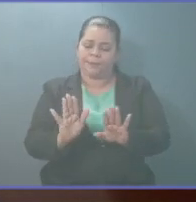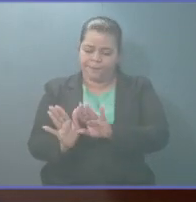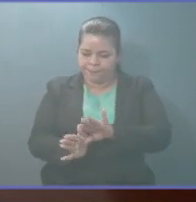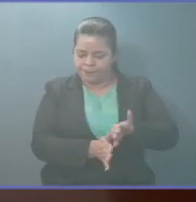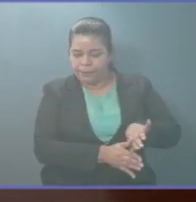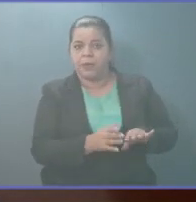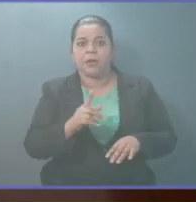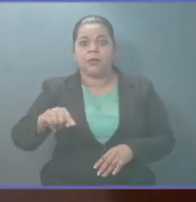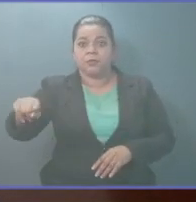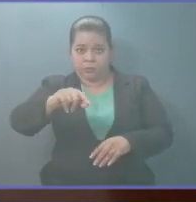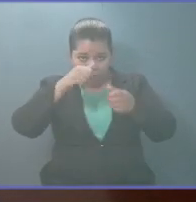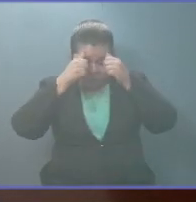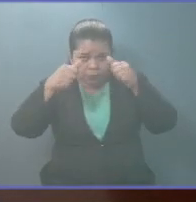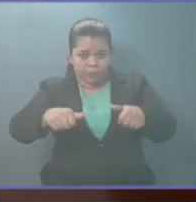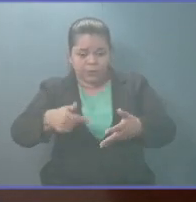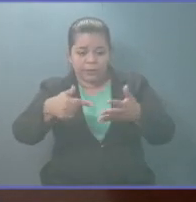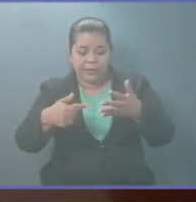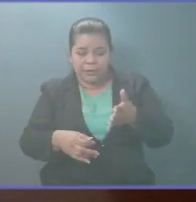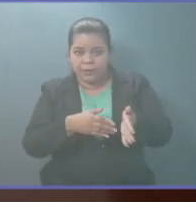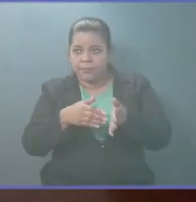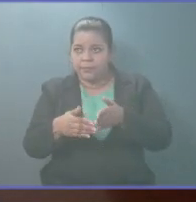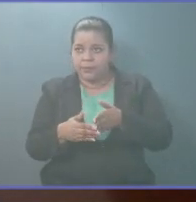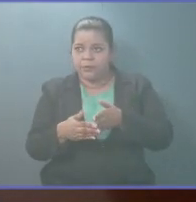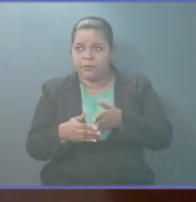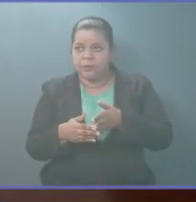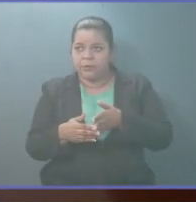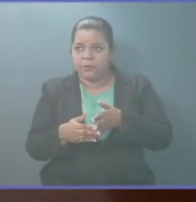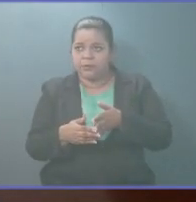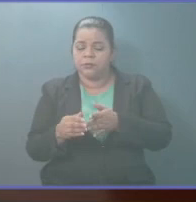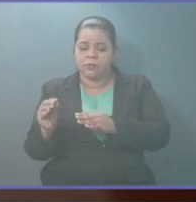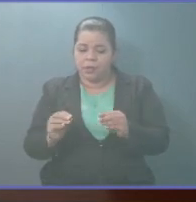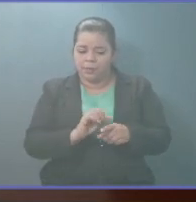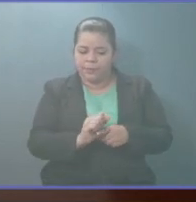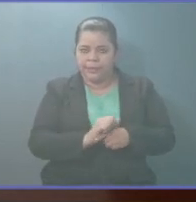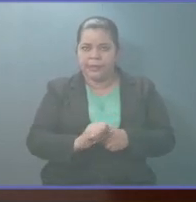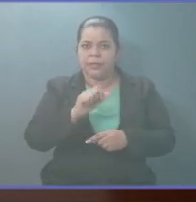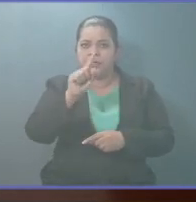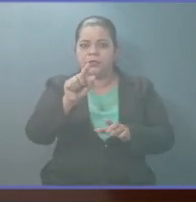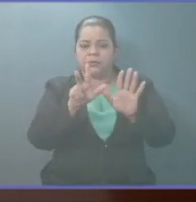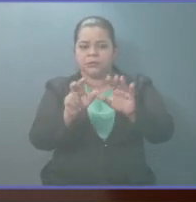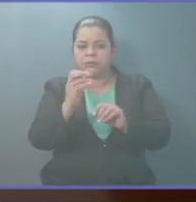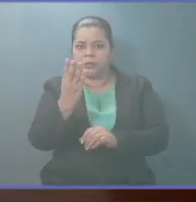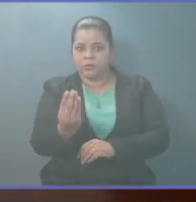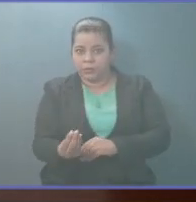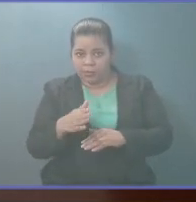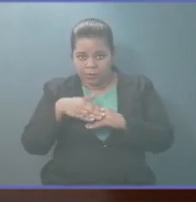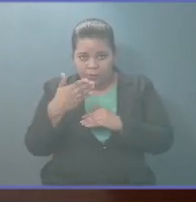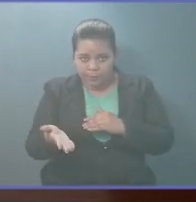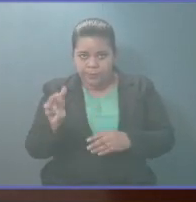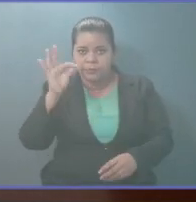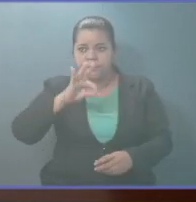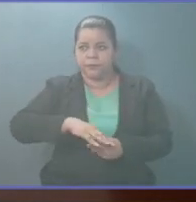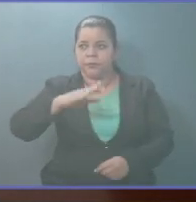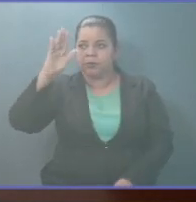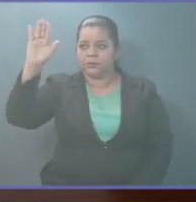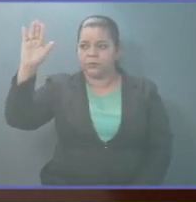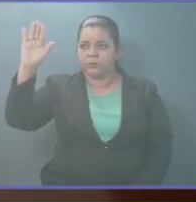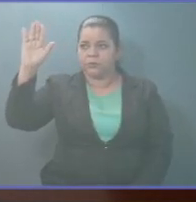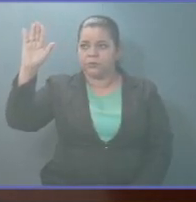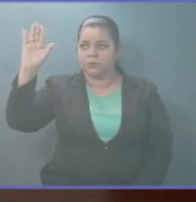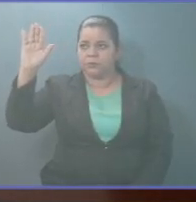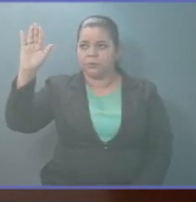discapacidad para meter en problema a mi país. Sí quiero que cumpla mis derechos. Sí quiero que cumpla mis derechos. Pero no